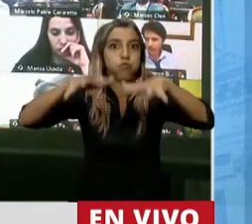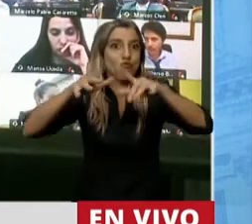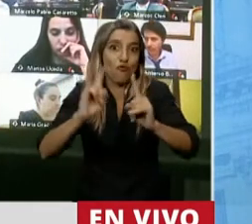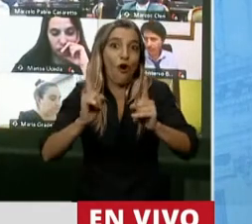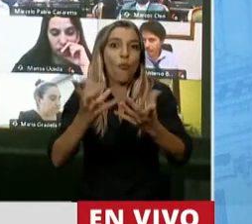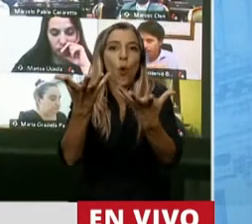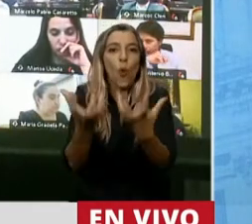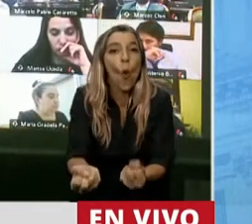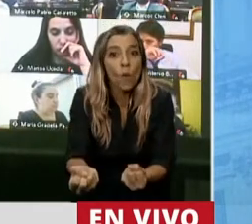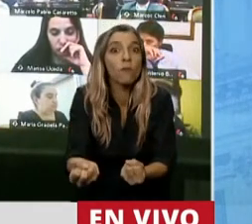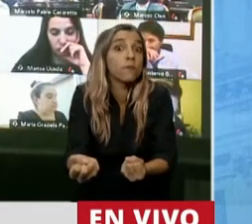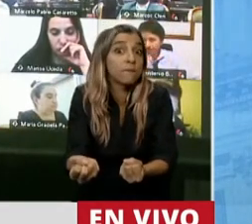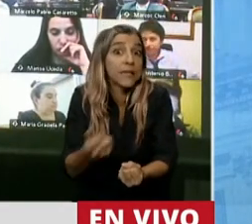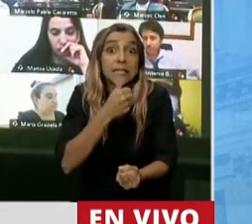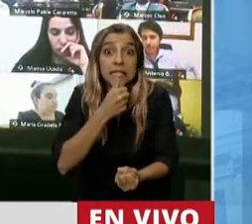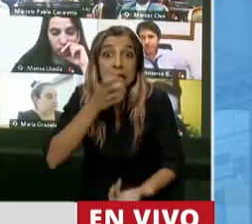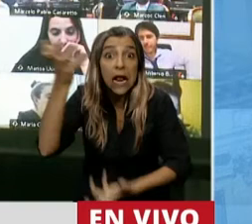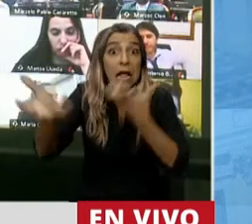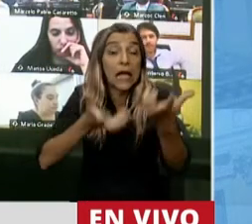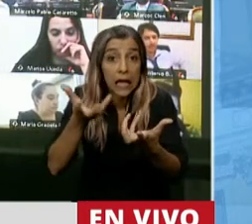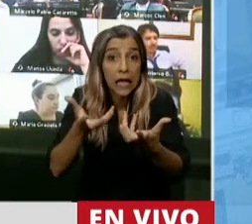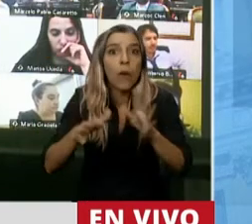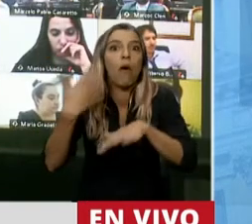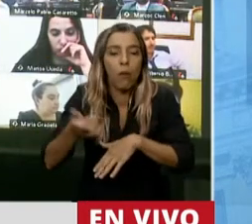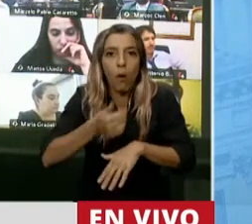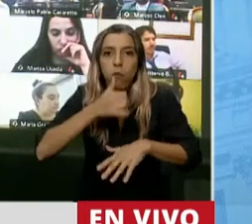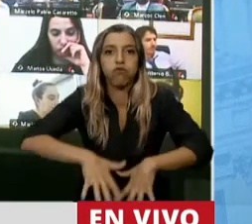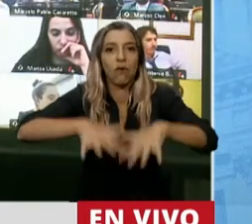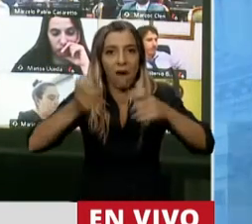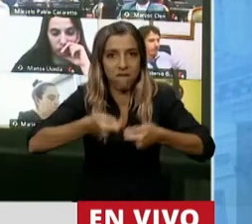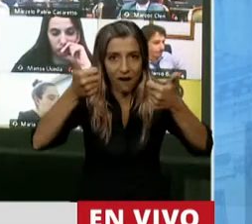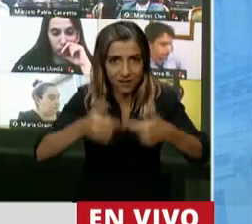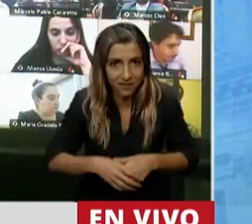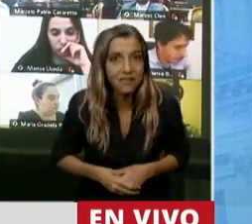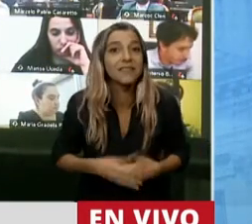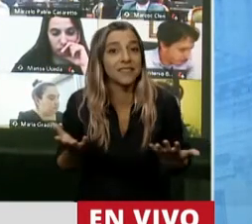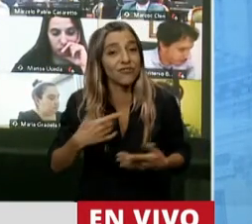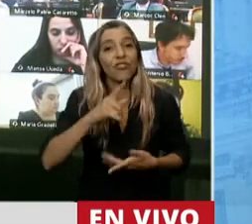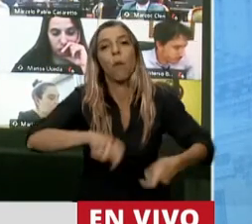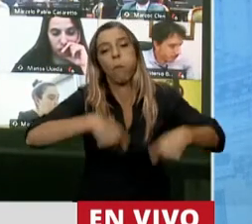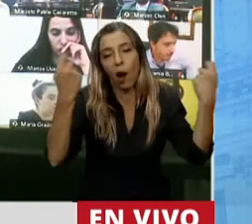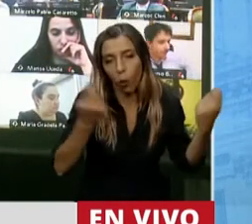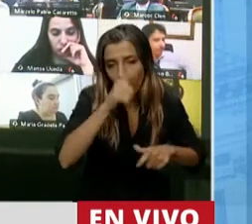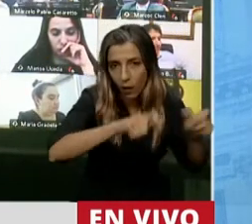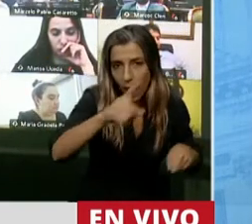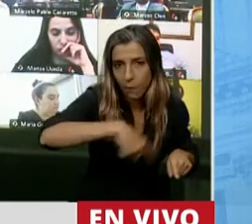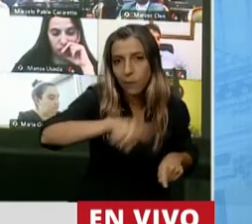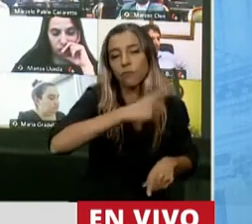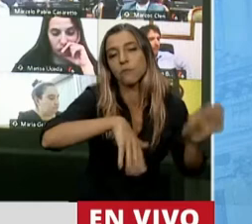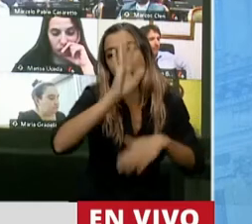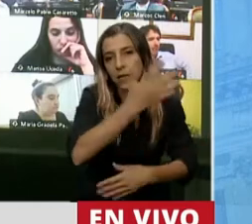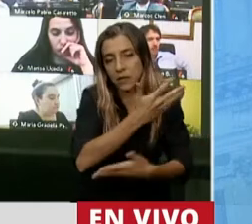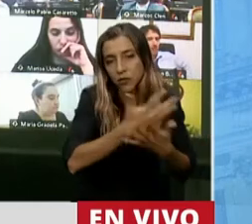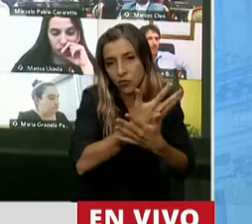insistimos terminan perjudicando a las familias que viven en situación de mayor vulnerabilidad. La erosión de los suelos, la situación